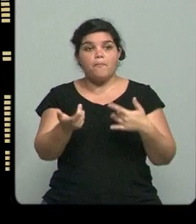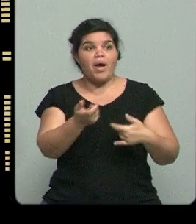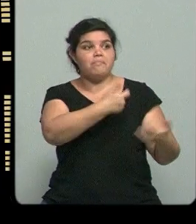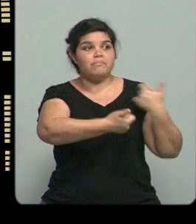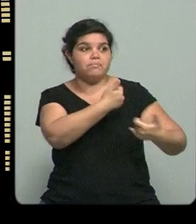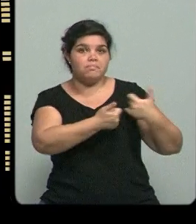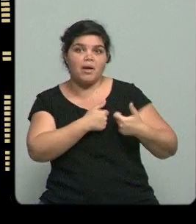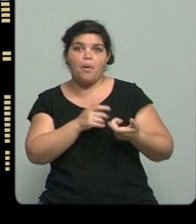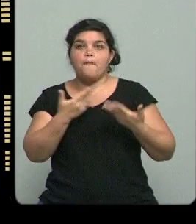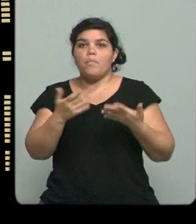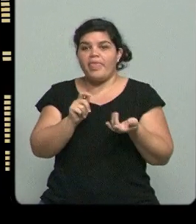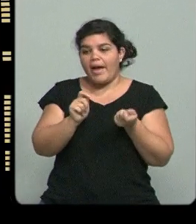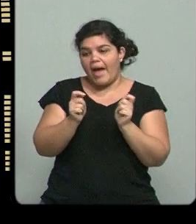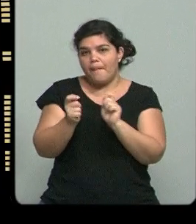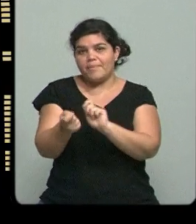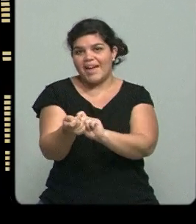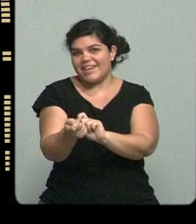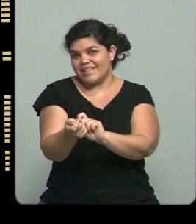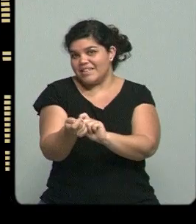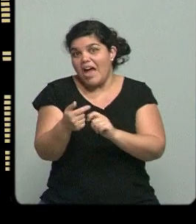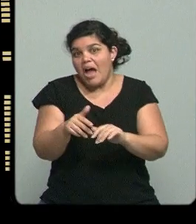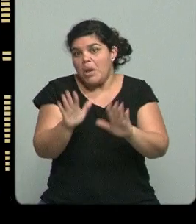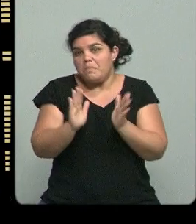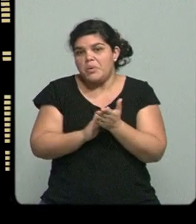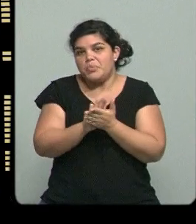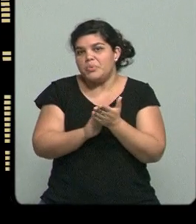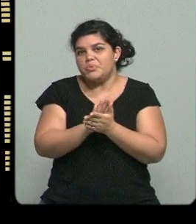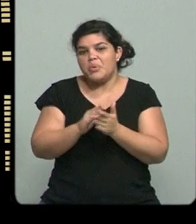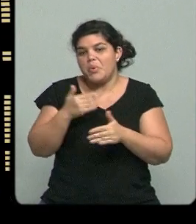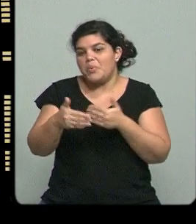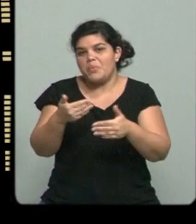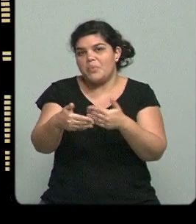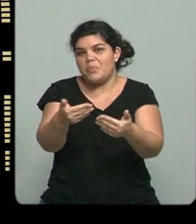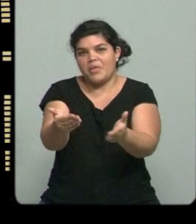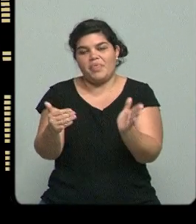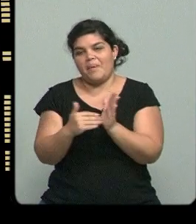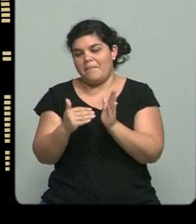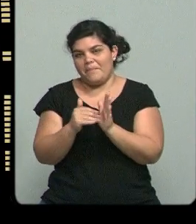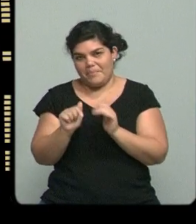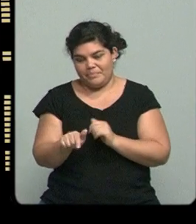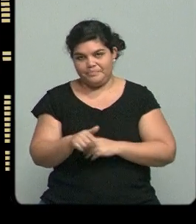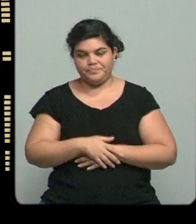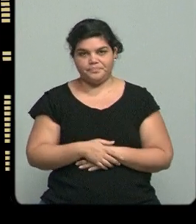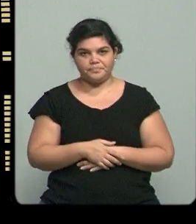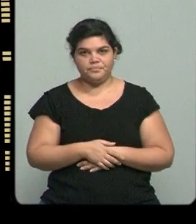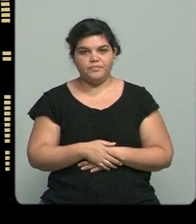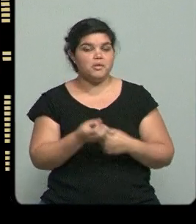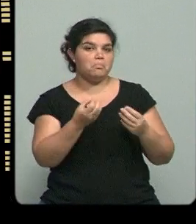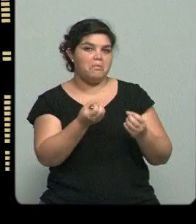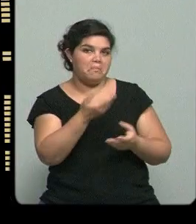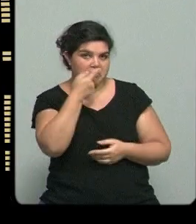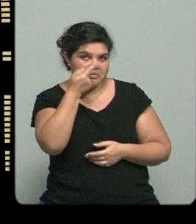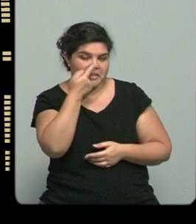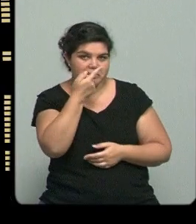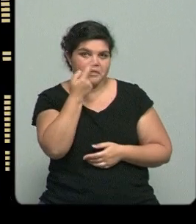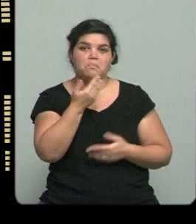de aprendizaje y demás. Eso lo vamos a ir resolviendo a medida que va transitando el programa. Muy interesante y muy